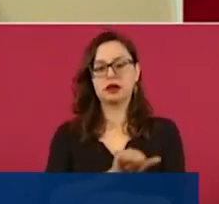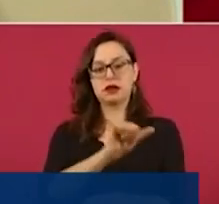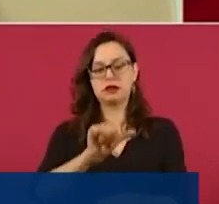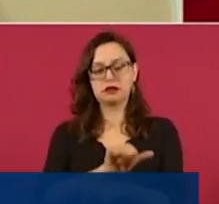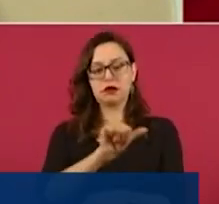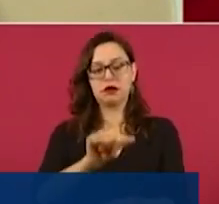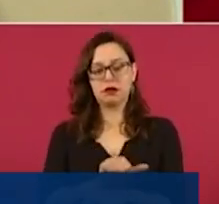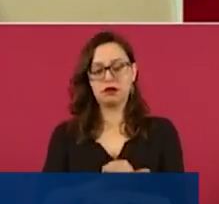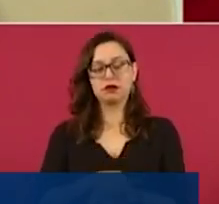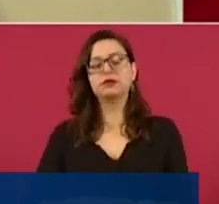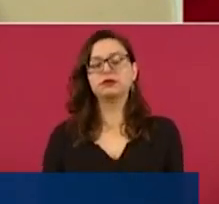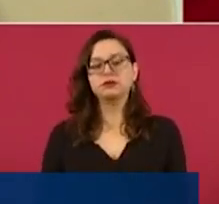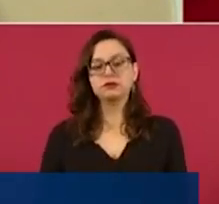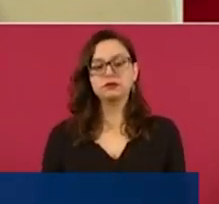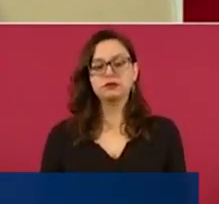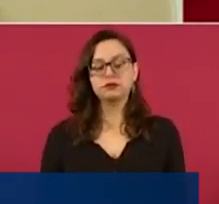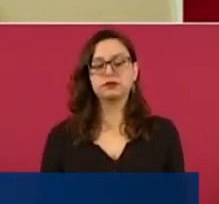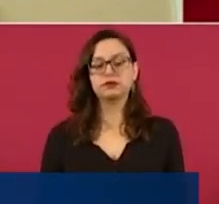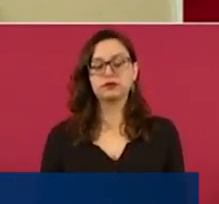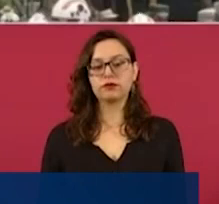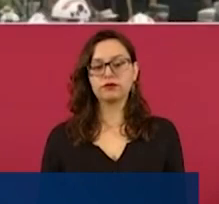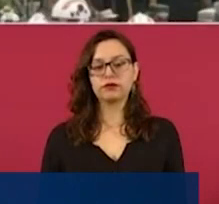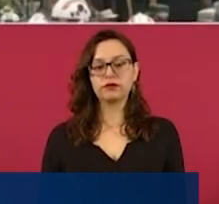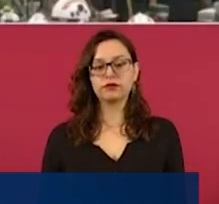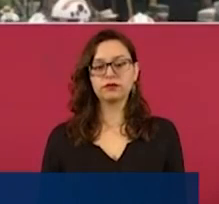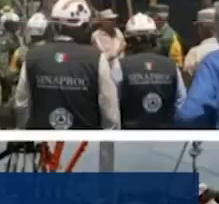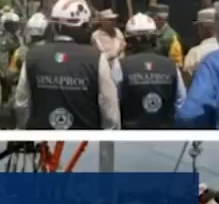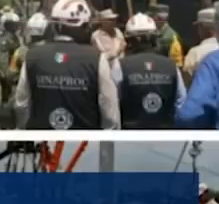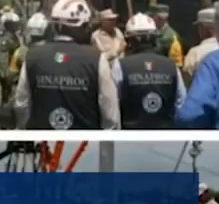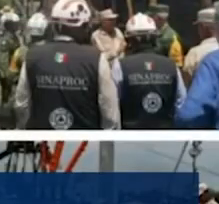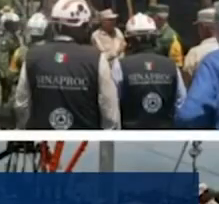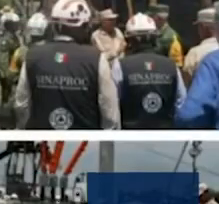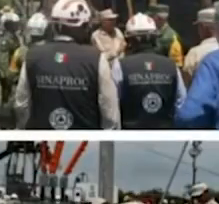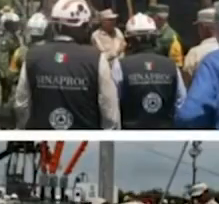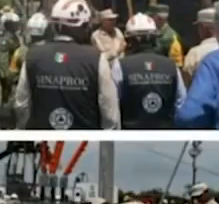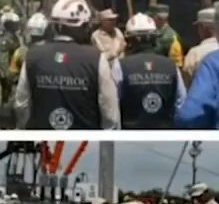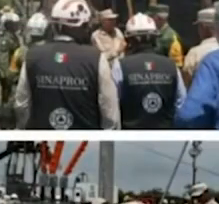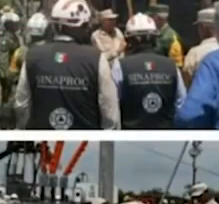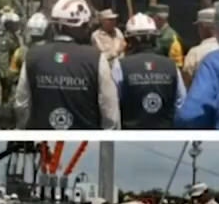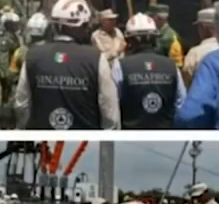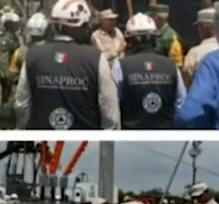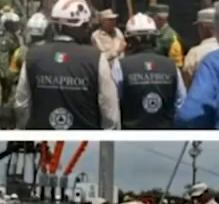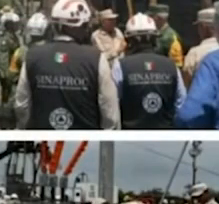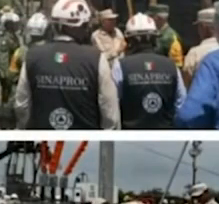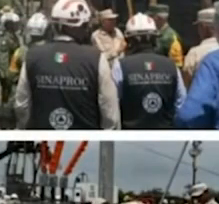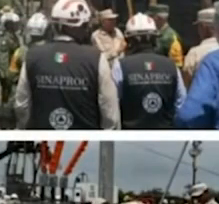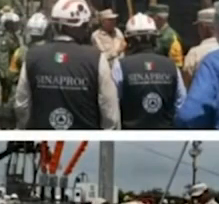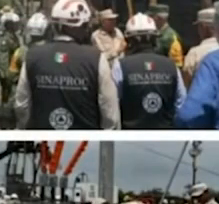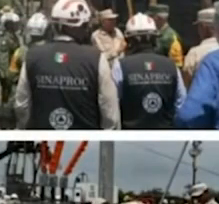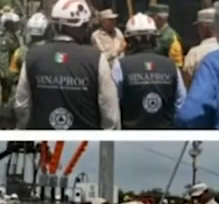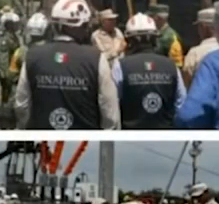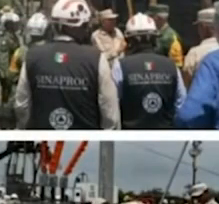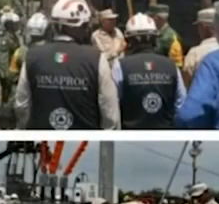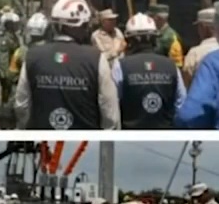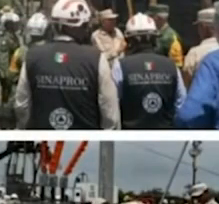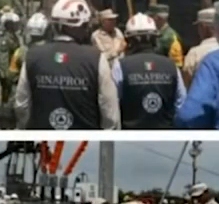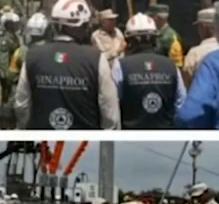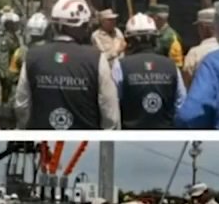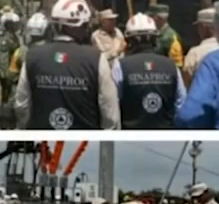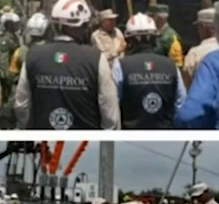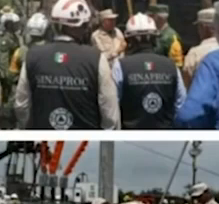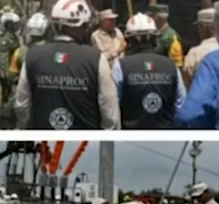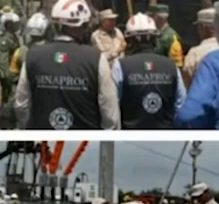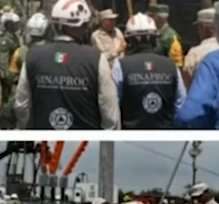Cabe resaltar que de los cuales 357 elementos son del Gobierno de